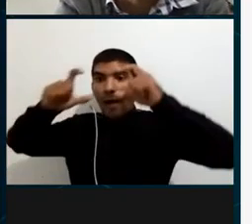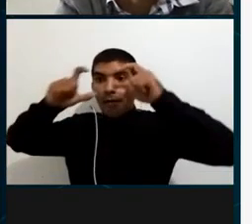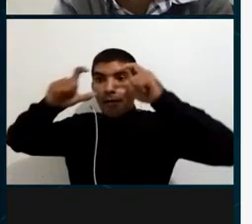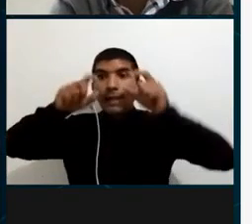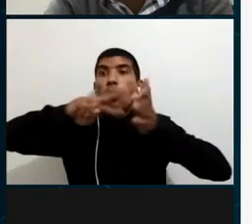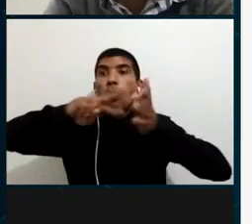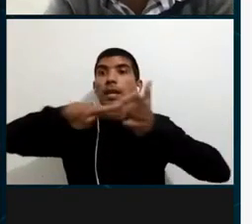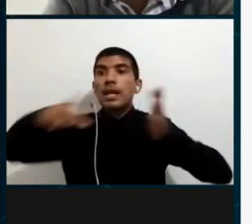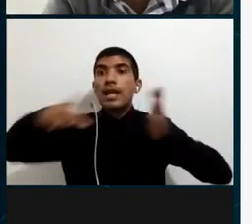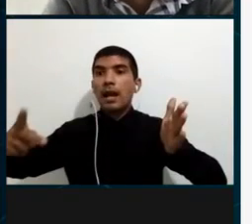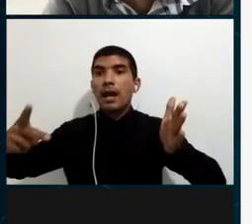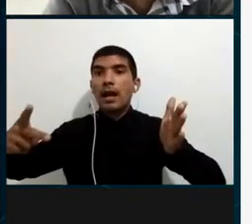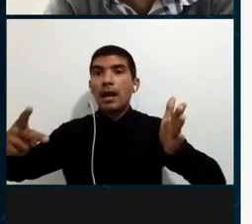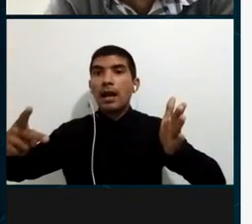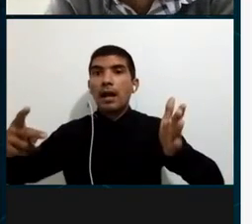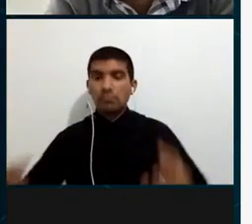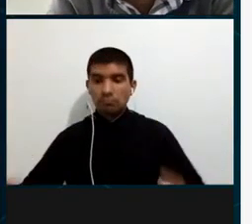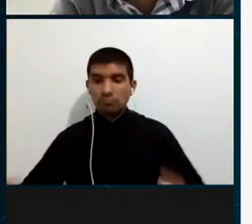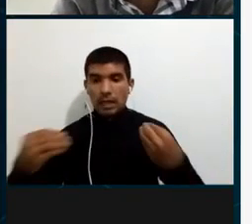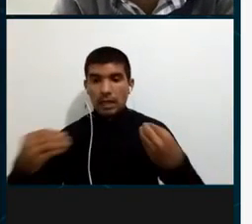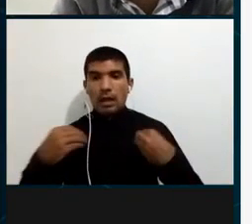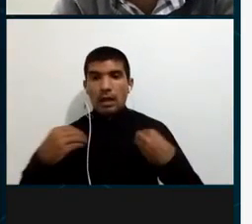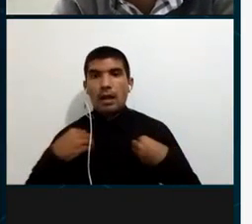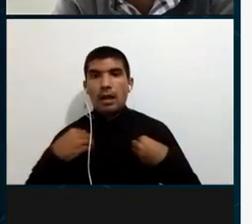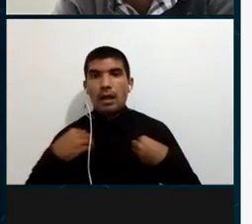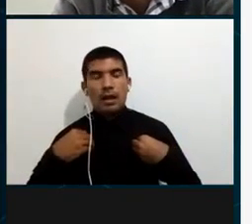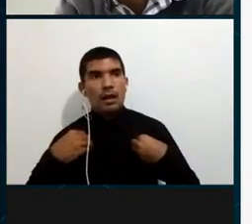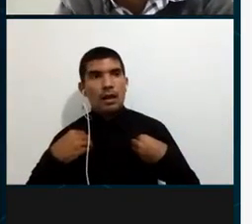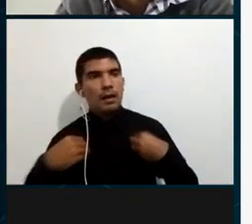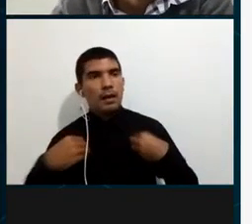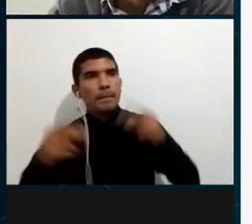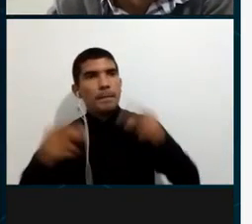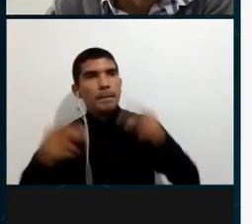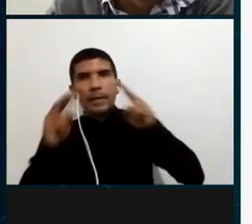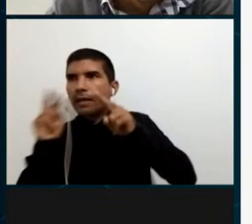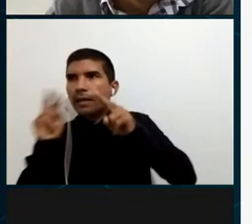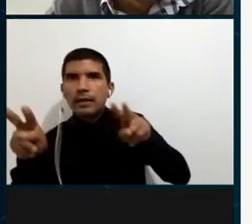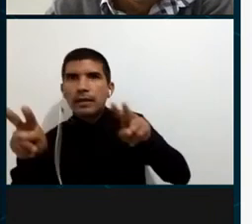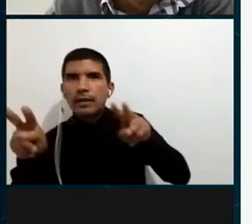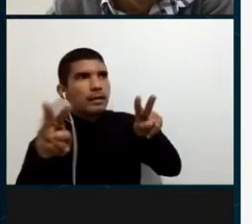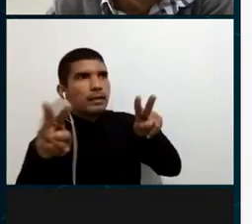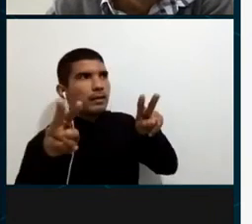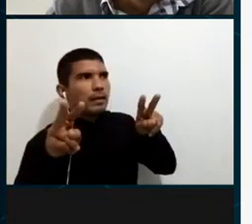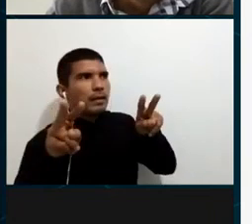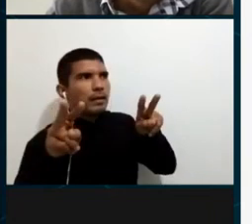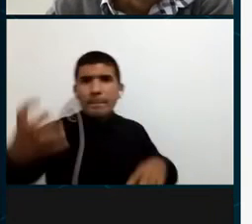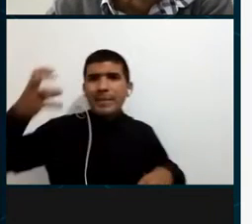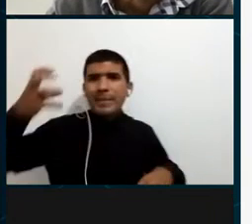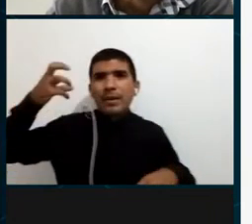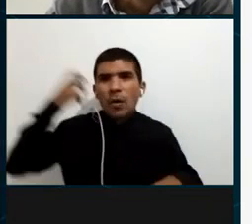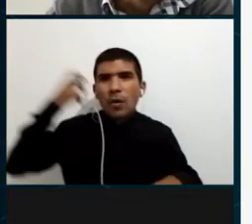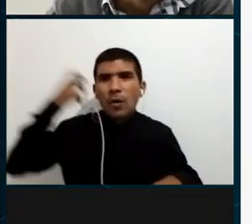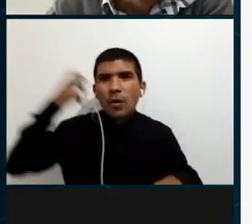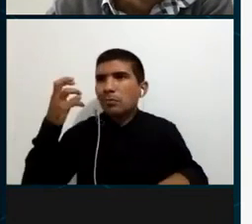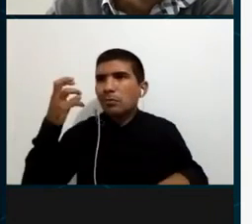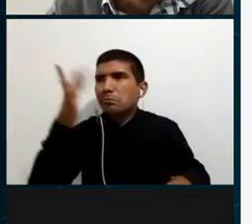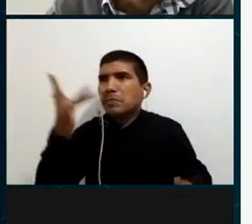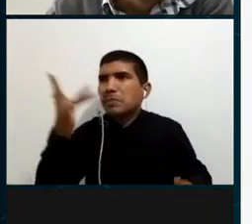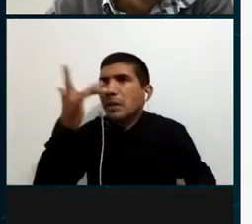que veía en tonos grises. Hoy en día con las gafas va a ver mucho mejor. Y así hay miles de ejemplos.